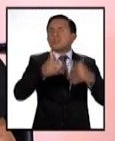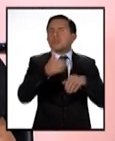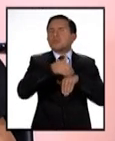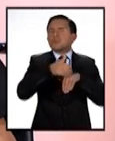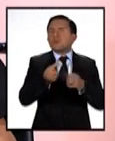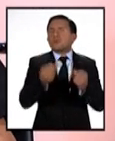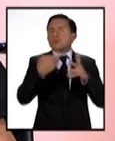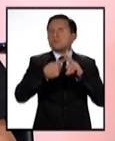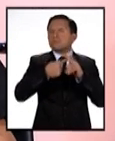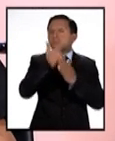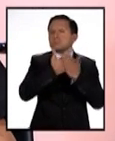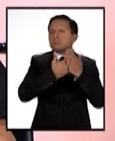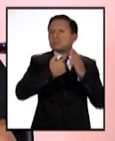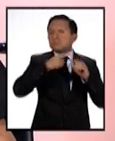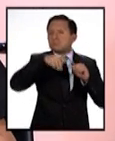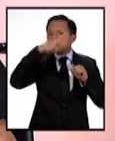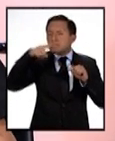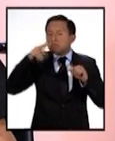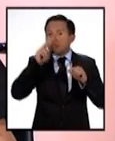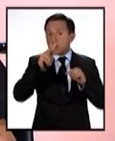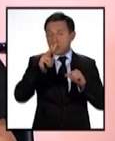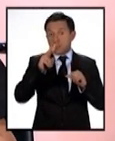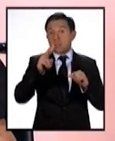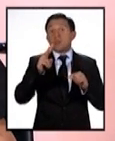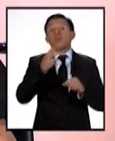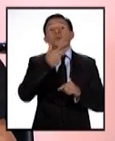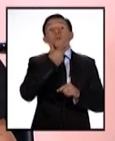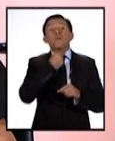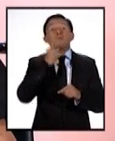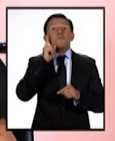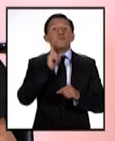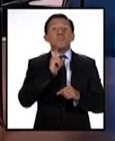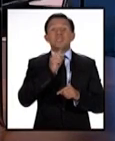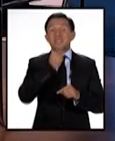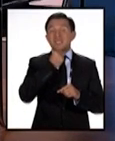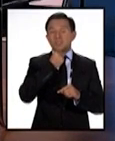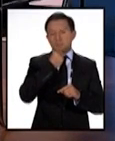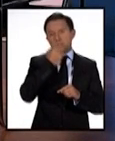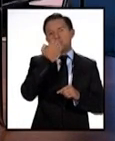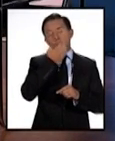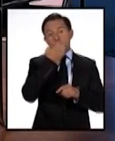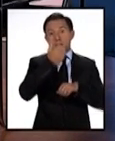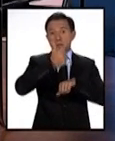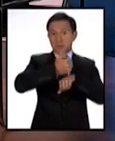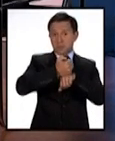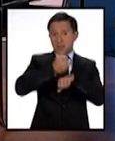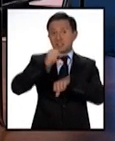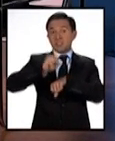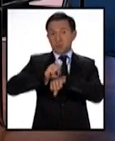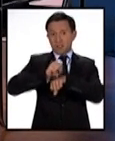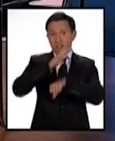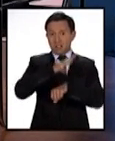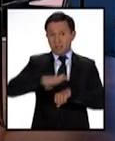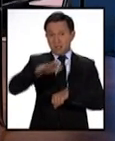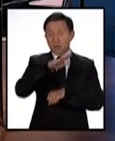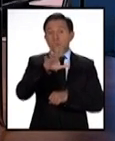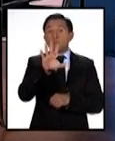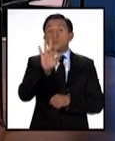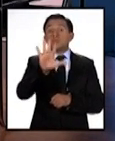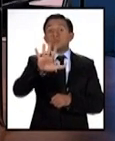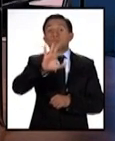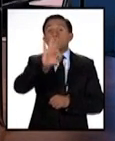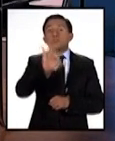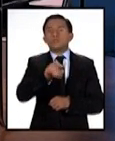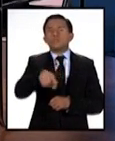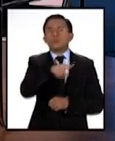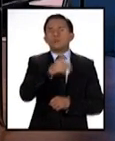el 45% de las niñas y los niños que han sido encuestados en primaria y secundaria refieren haber padecido algún tipo de